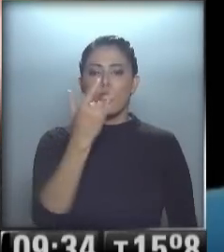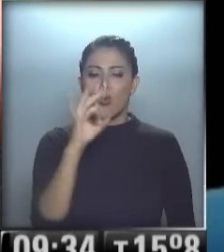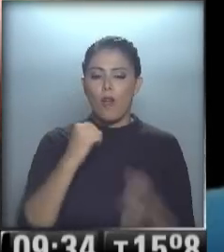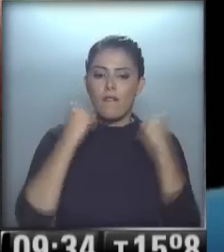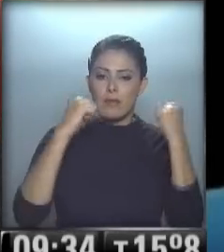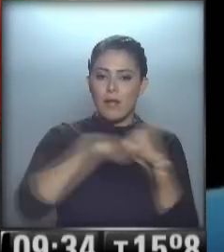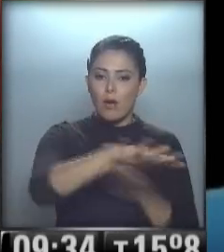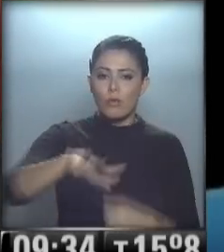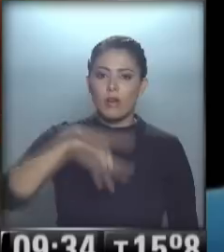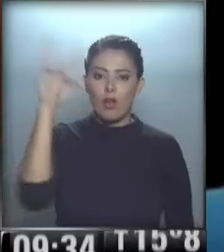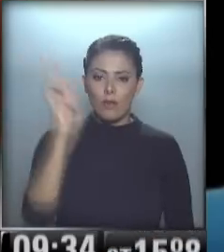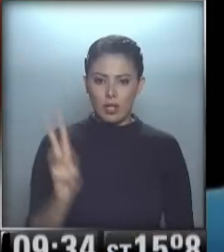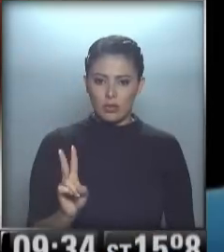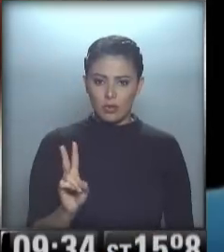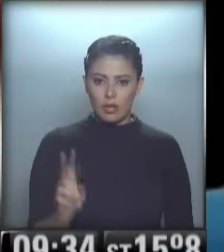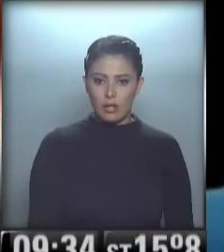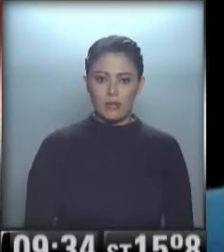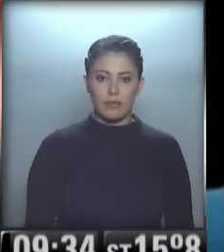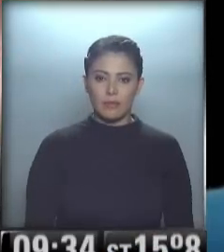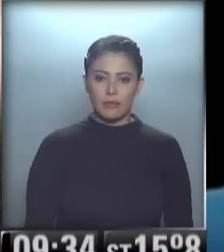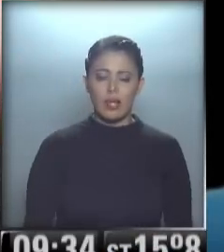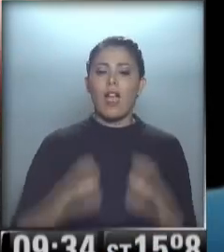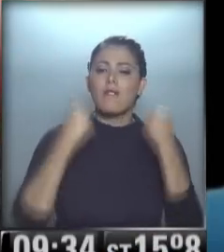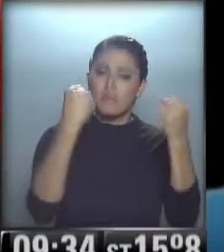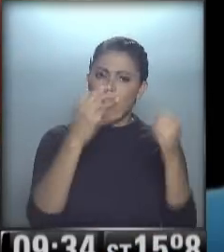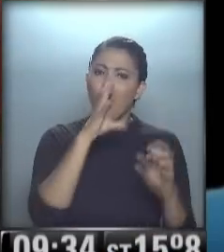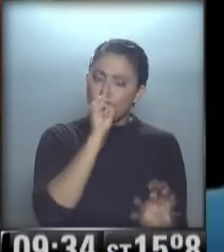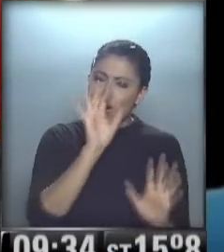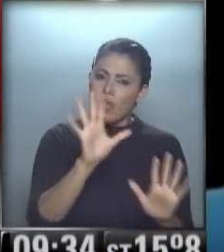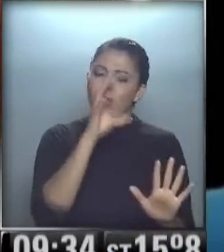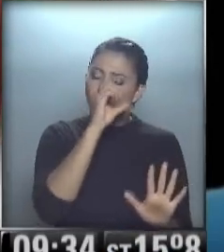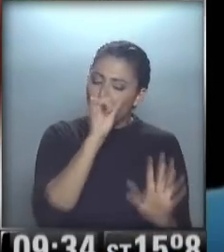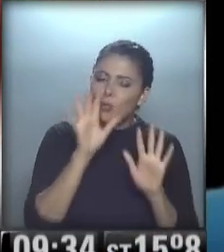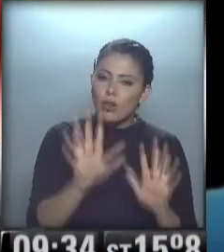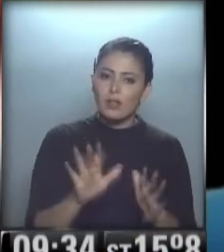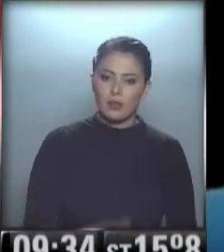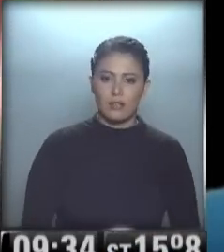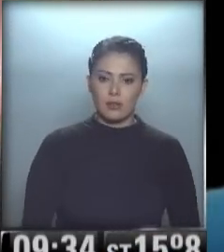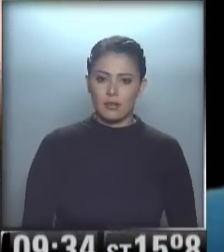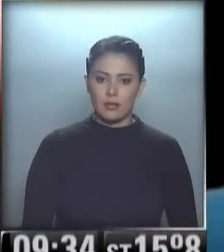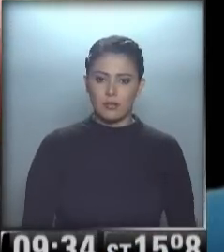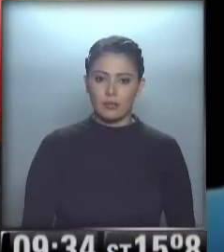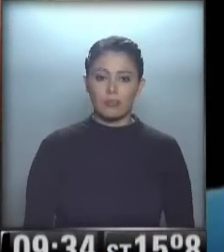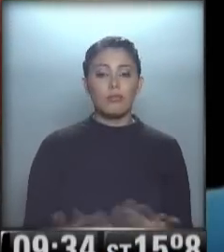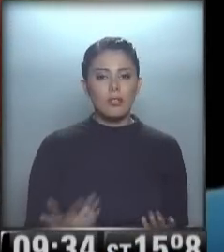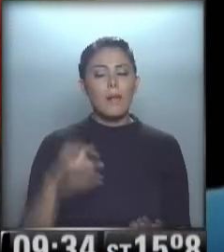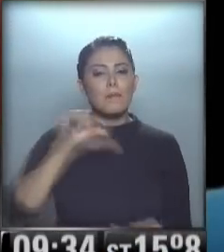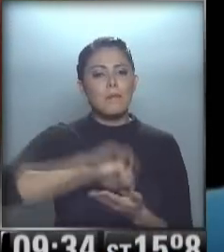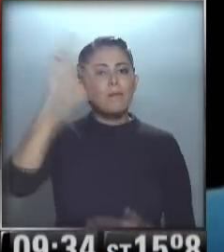viva Venezuela y aguanten, aguanten porque